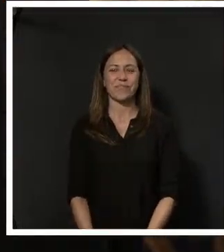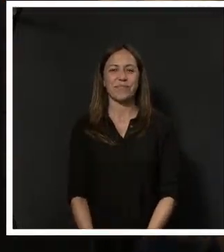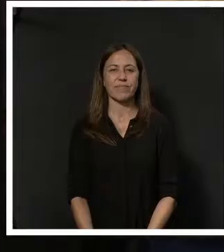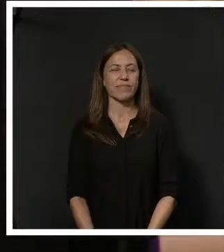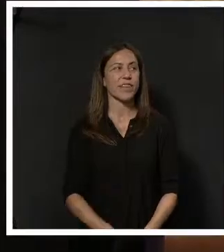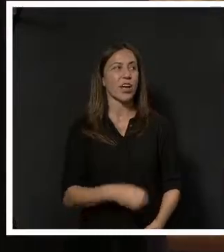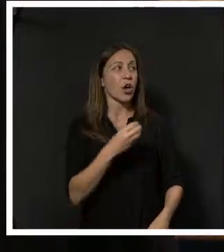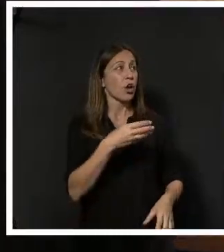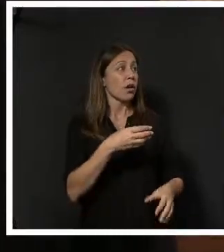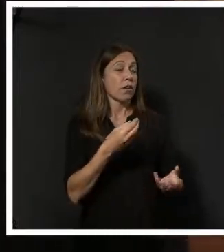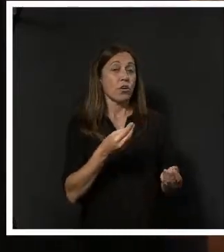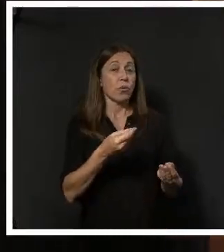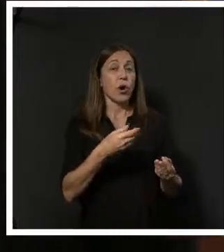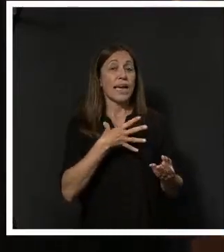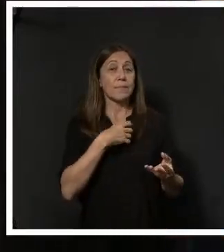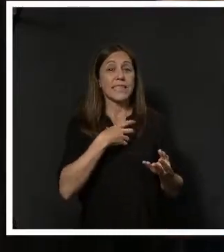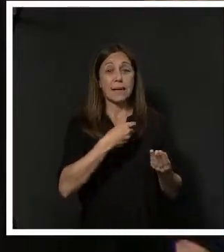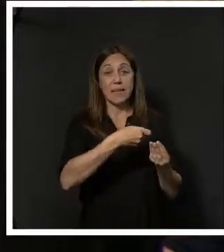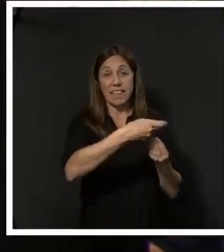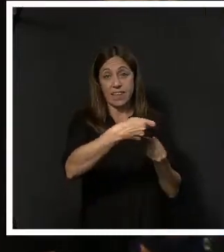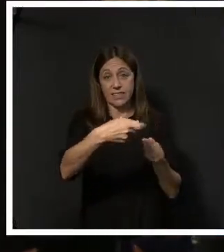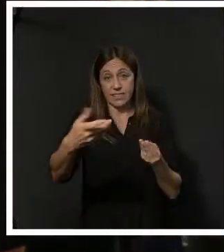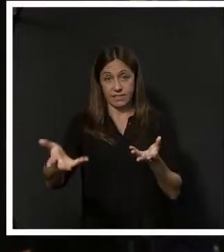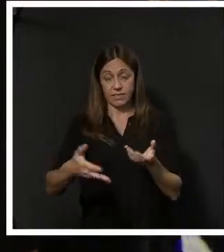voy repartiendo servilletas